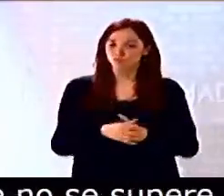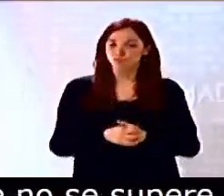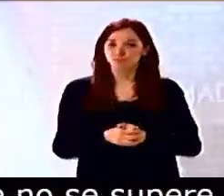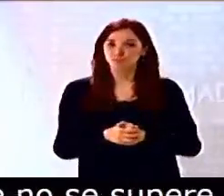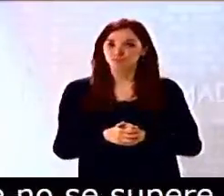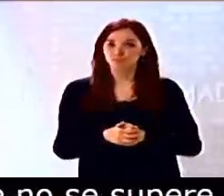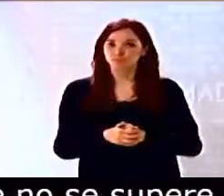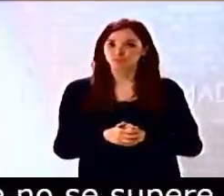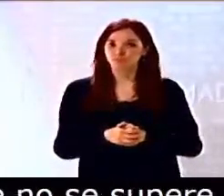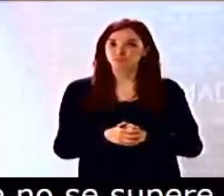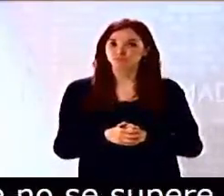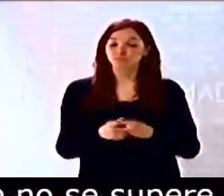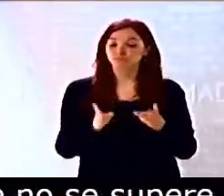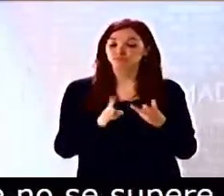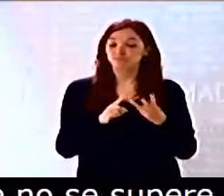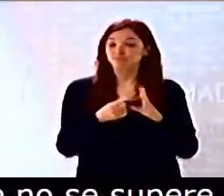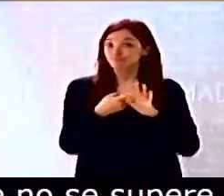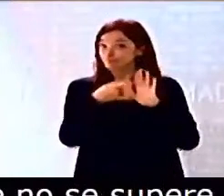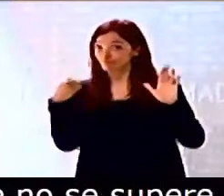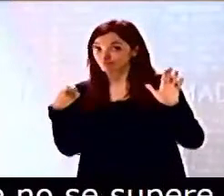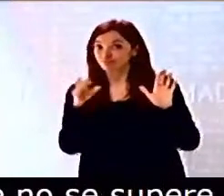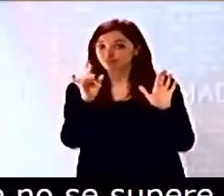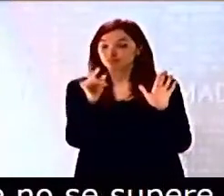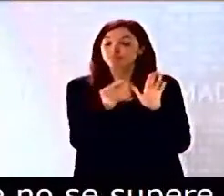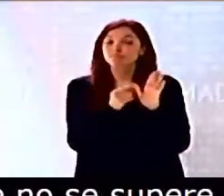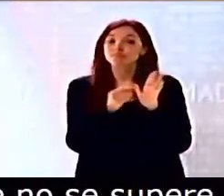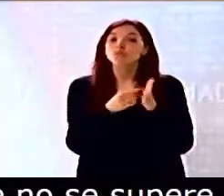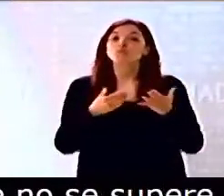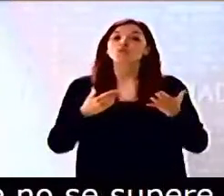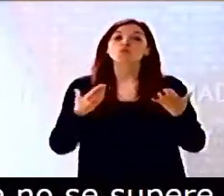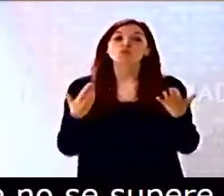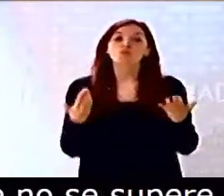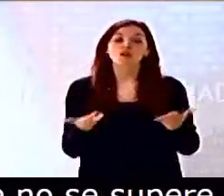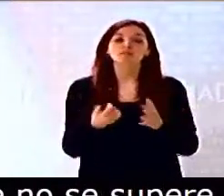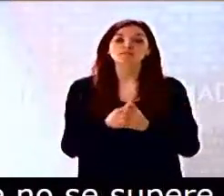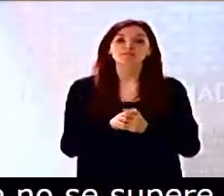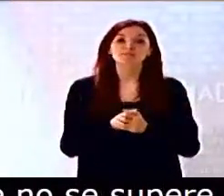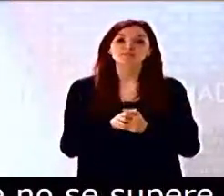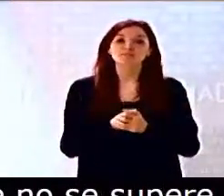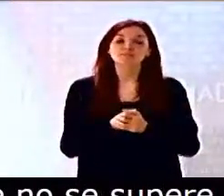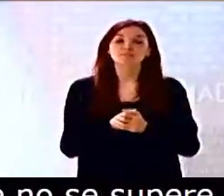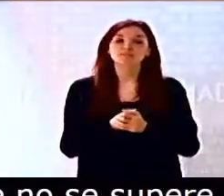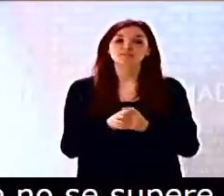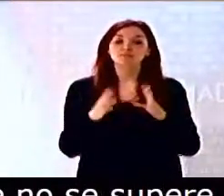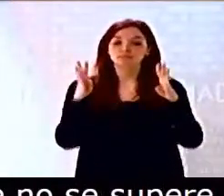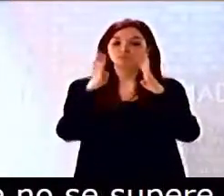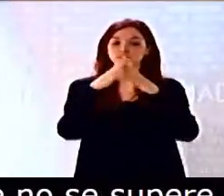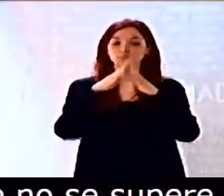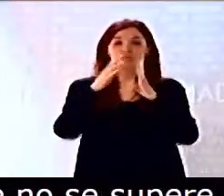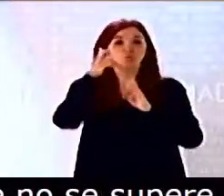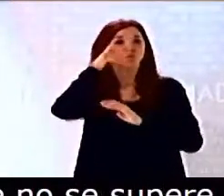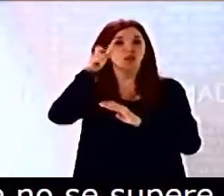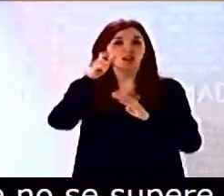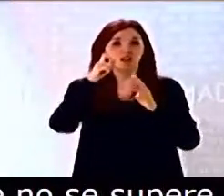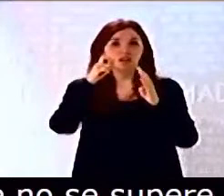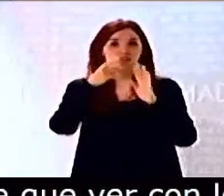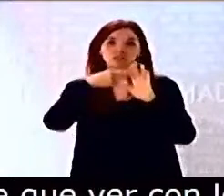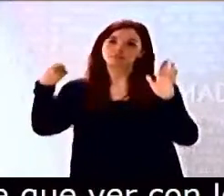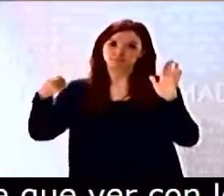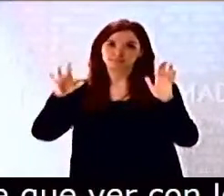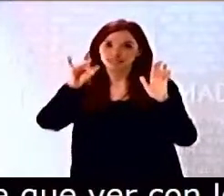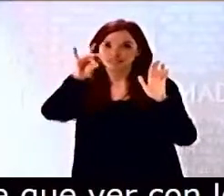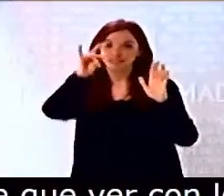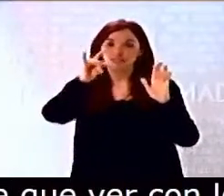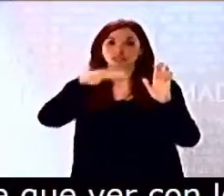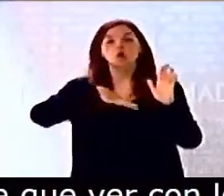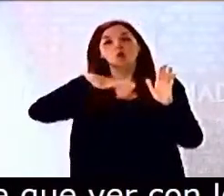y lo que sí decae es lo que tiene que ver con los alojamientos rurales, que se